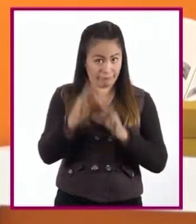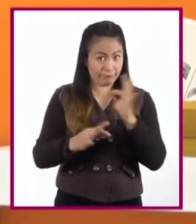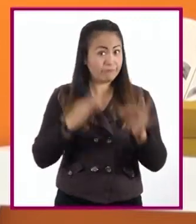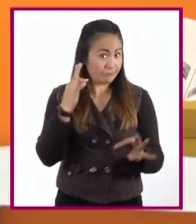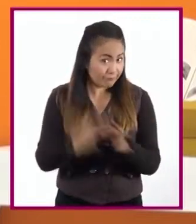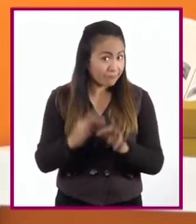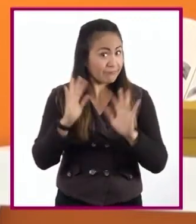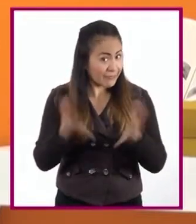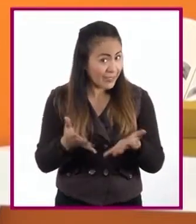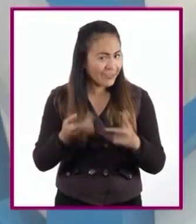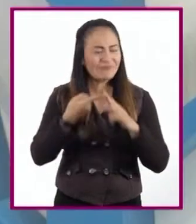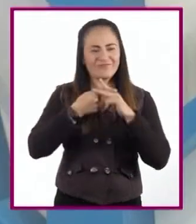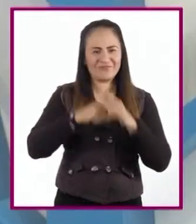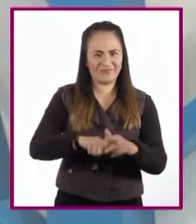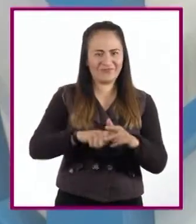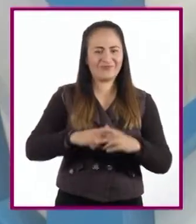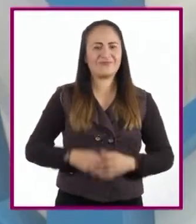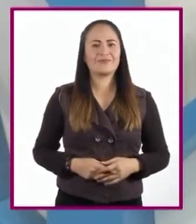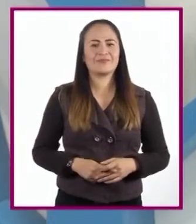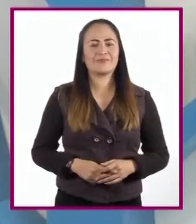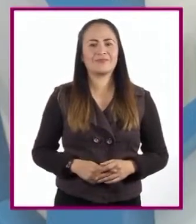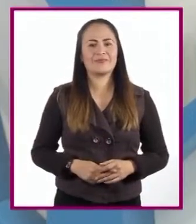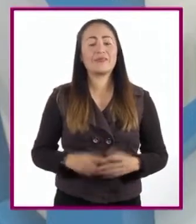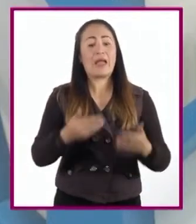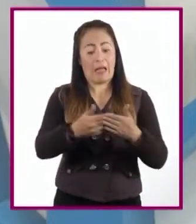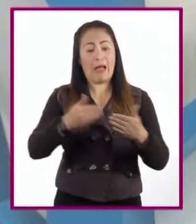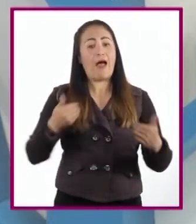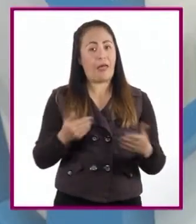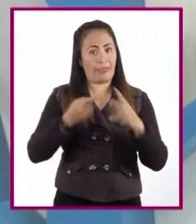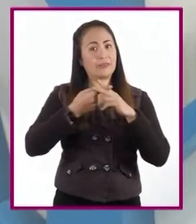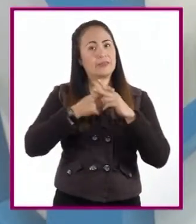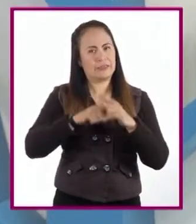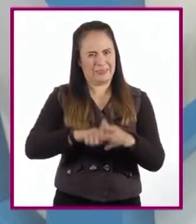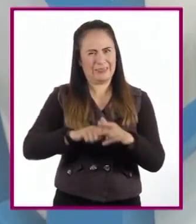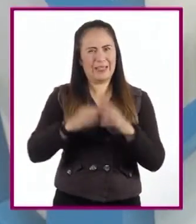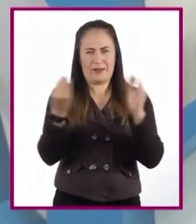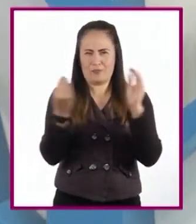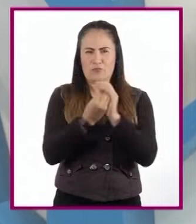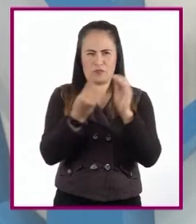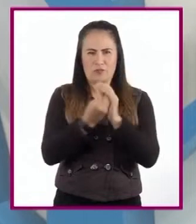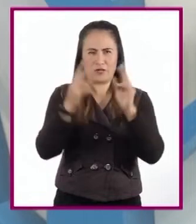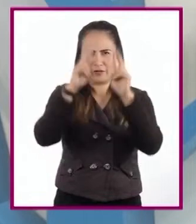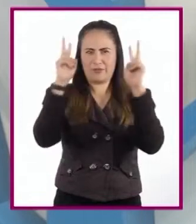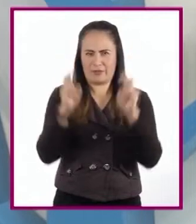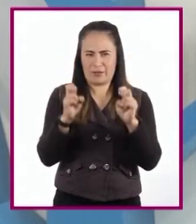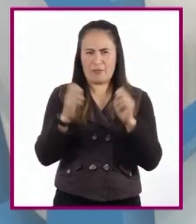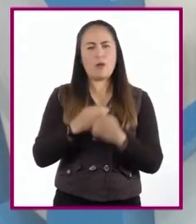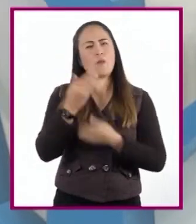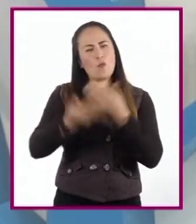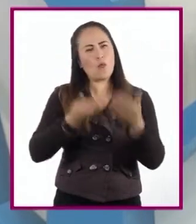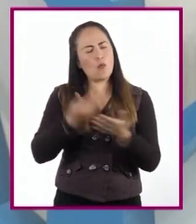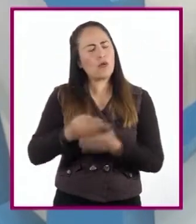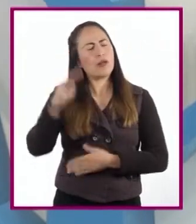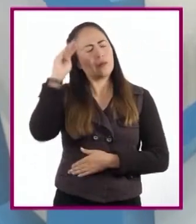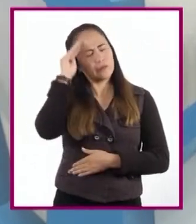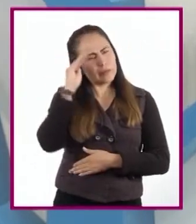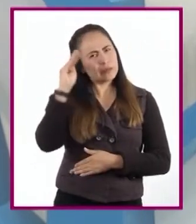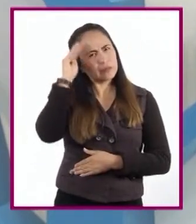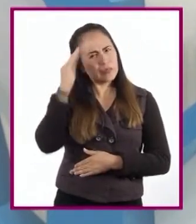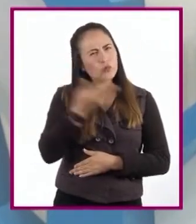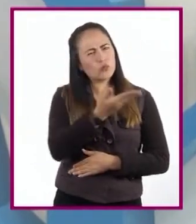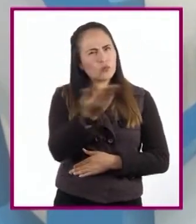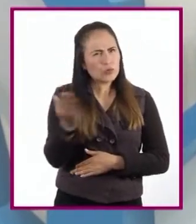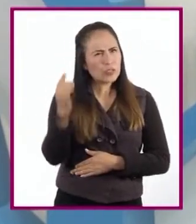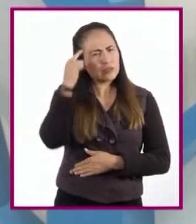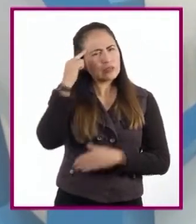listos? ¡Comenzamos! Antes de comenzar con la lección, les quiero proponer una reflexión. Piensen que a lo